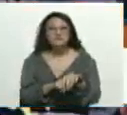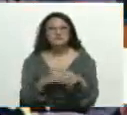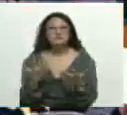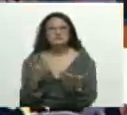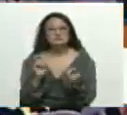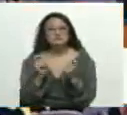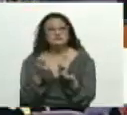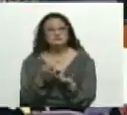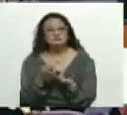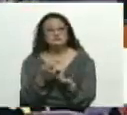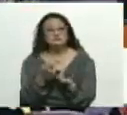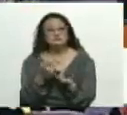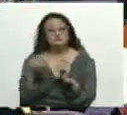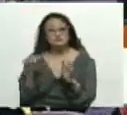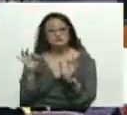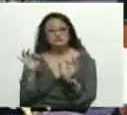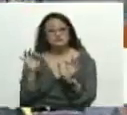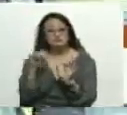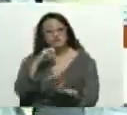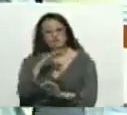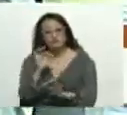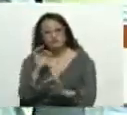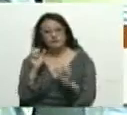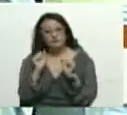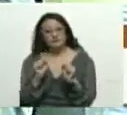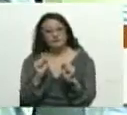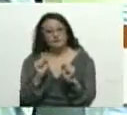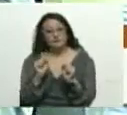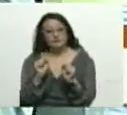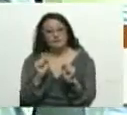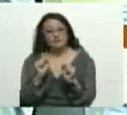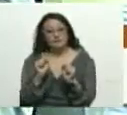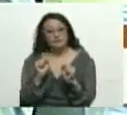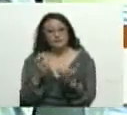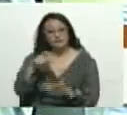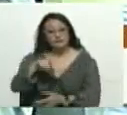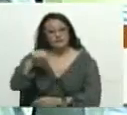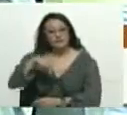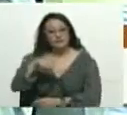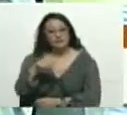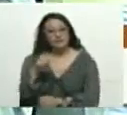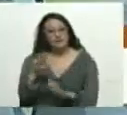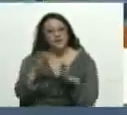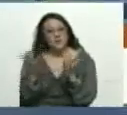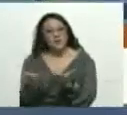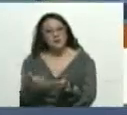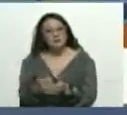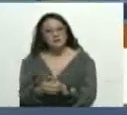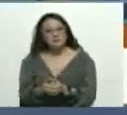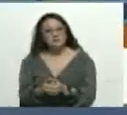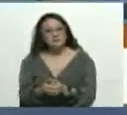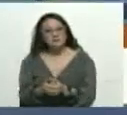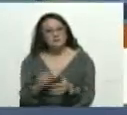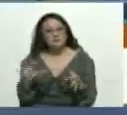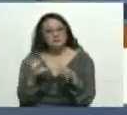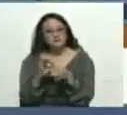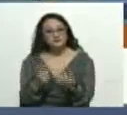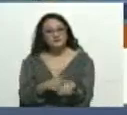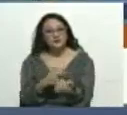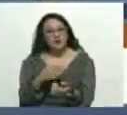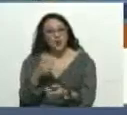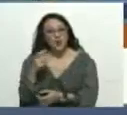convertirse en una corriente fuerte de la orientación humanística que se necesita hoy en el planeta Y entonces de la mano de los hermanos